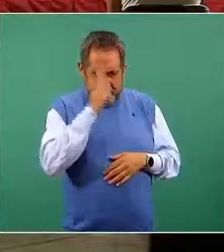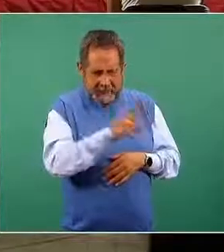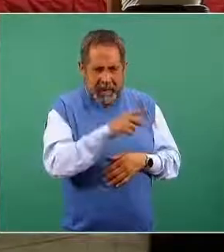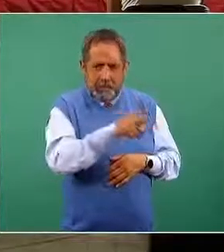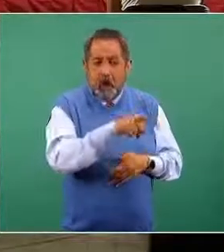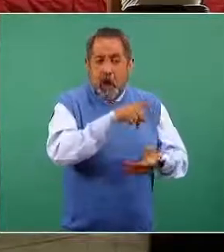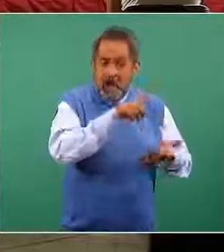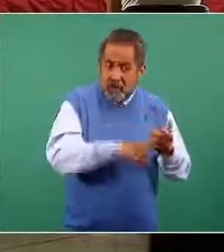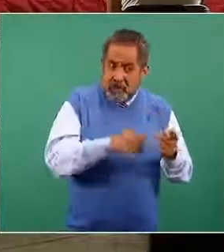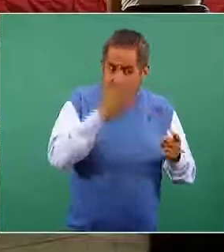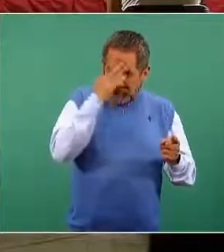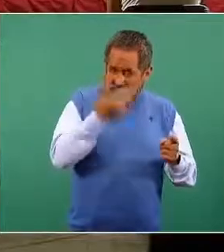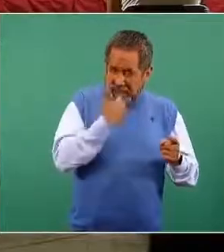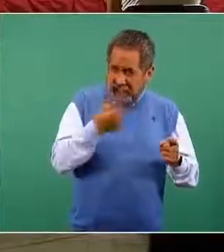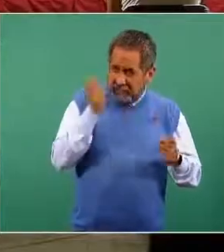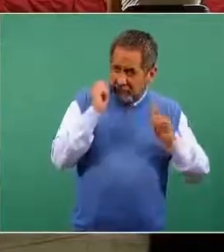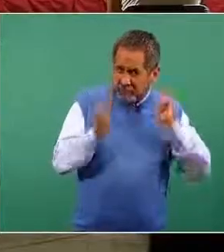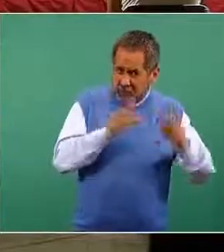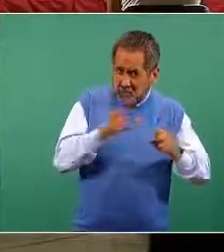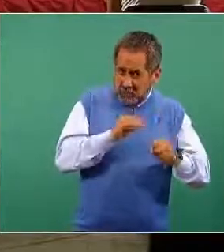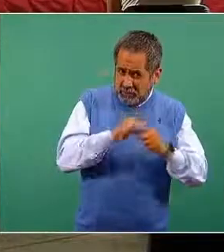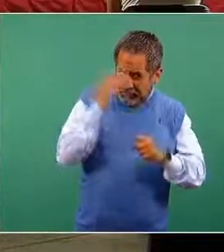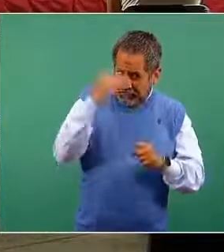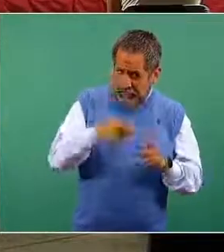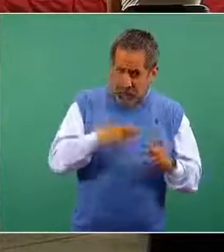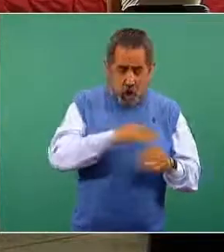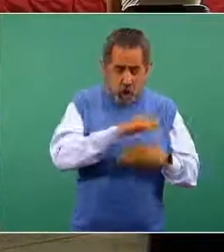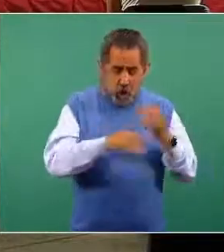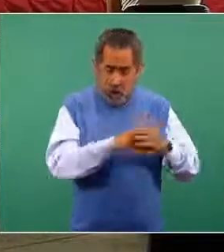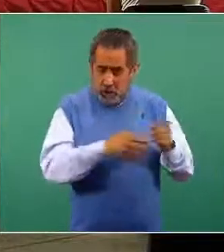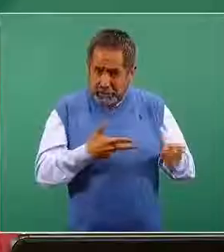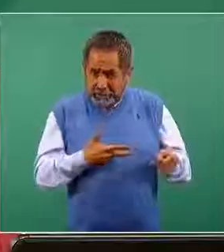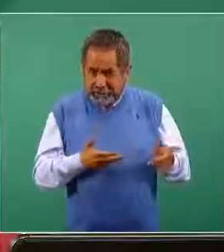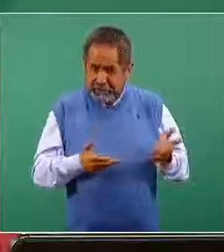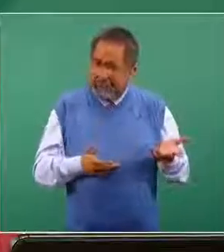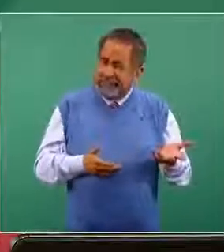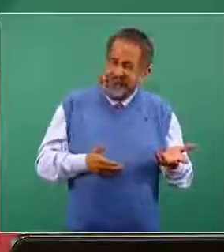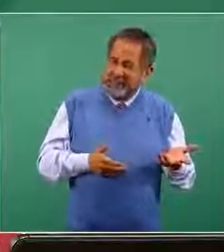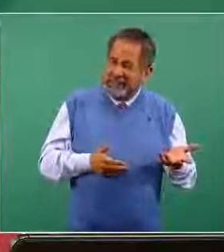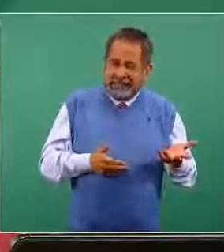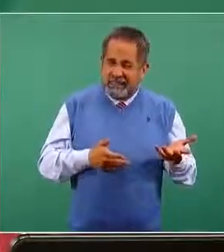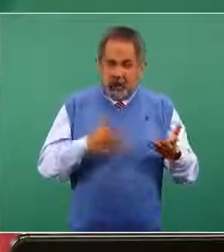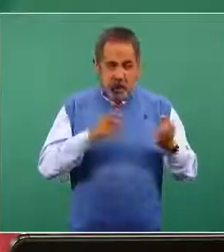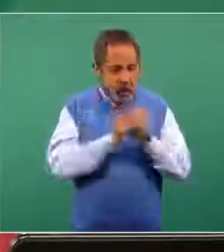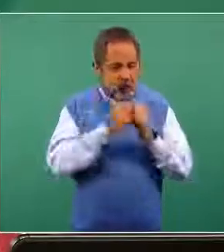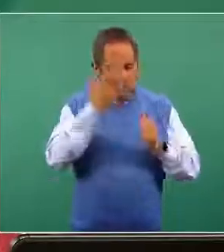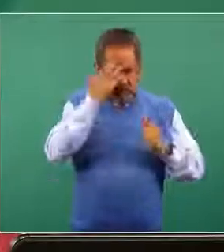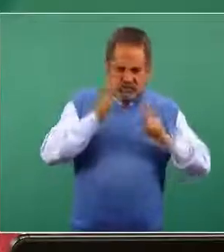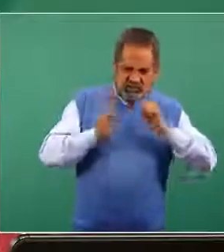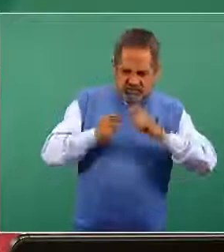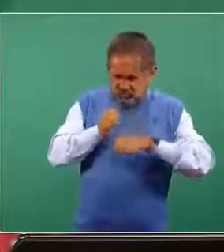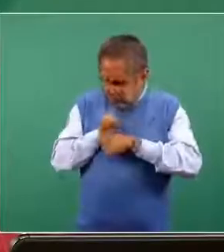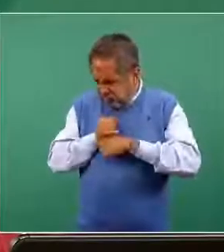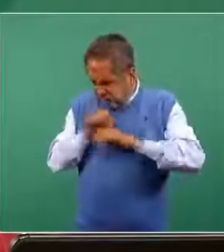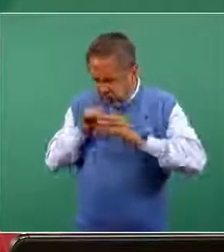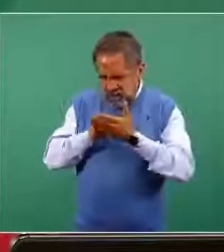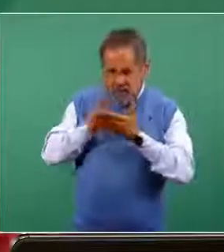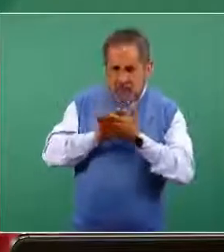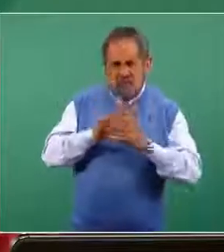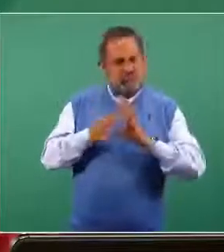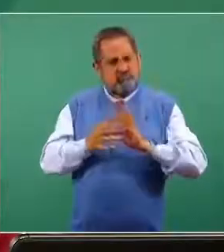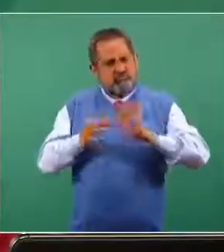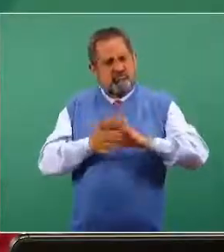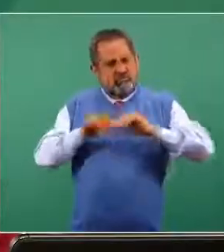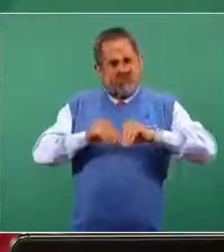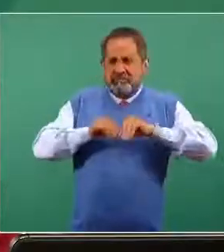no necesariamente en todos los casos, en todos los medios, está con una base técnica sólida